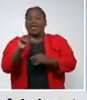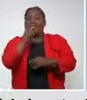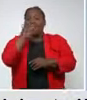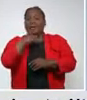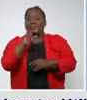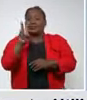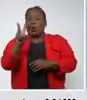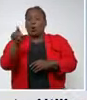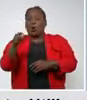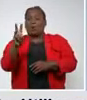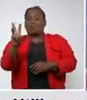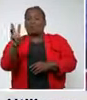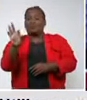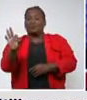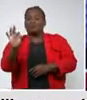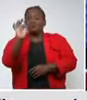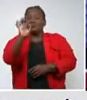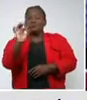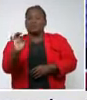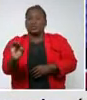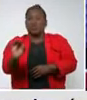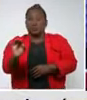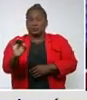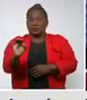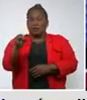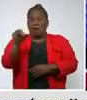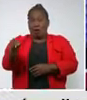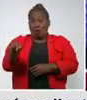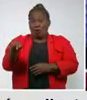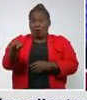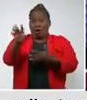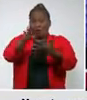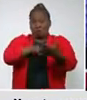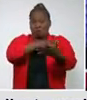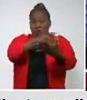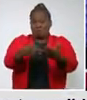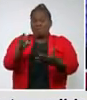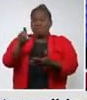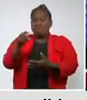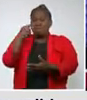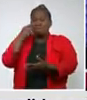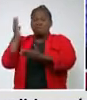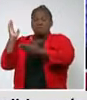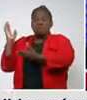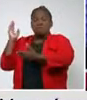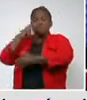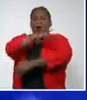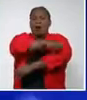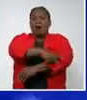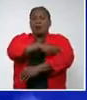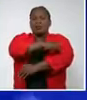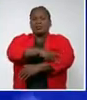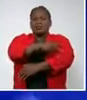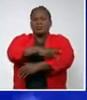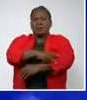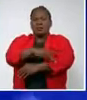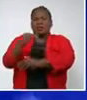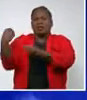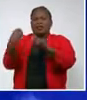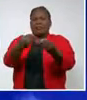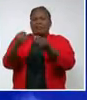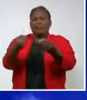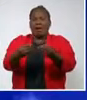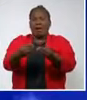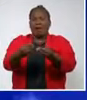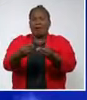2,38%. Si quiere, vamos al cuadro final, donde se ven los países que más aportan casos